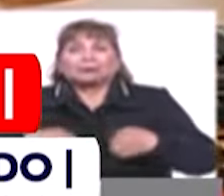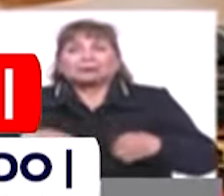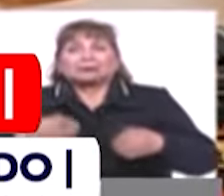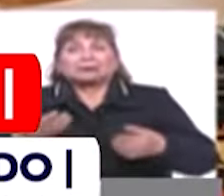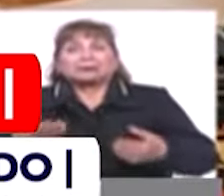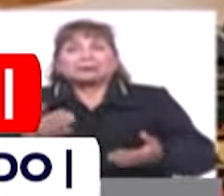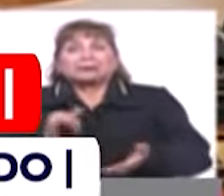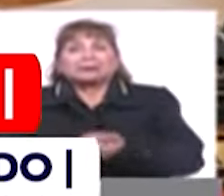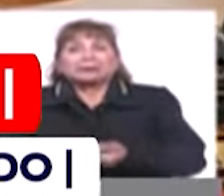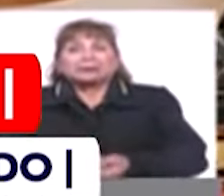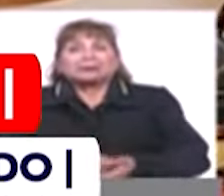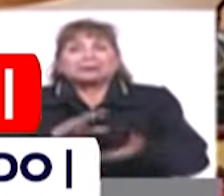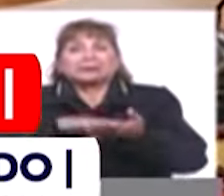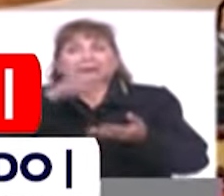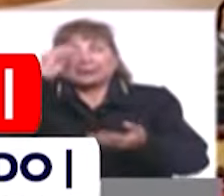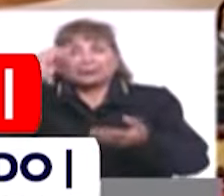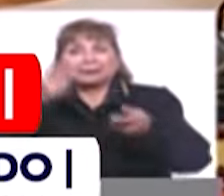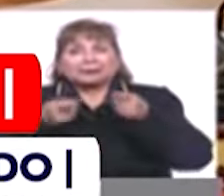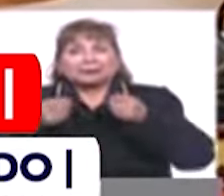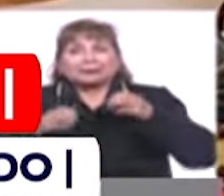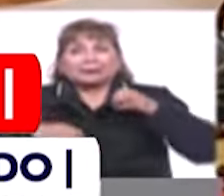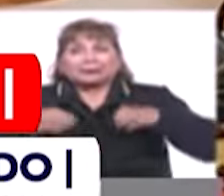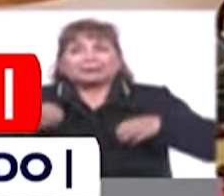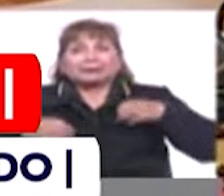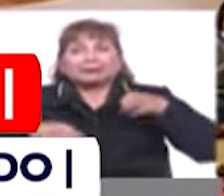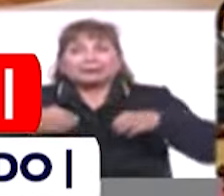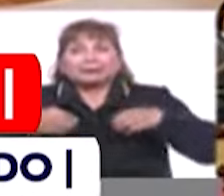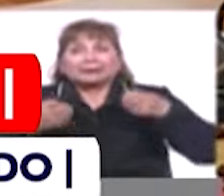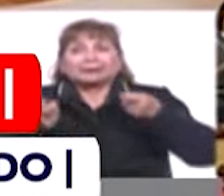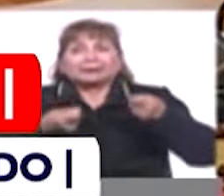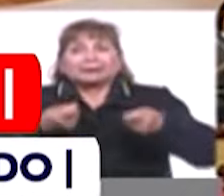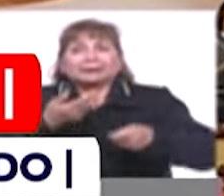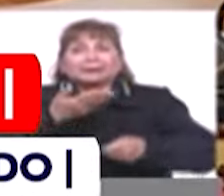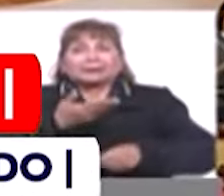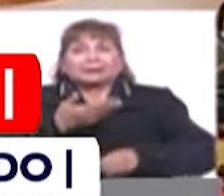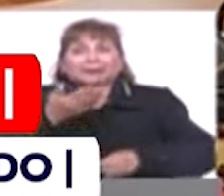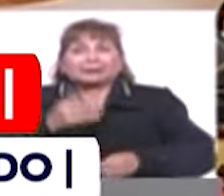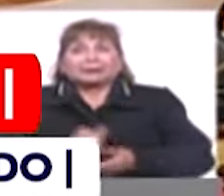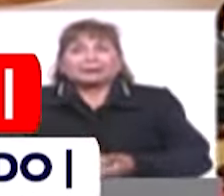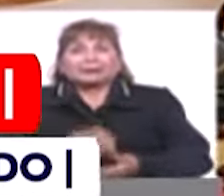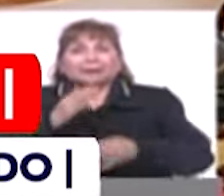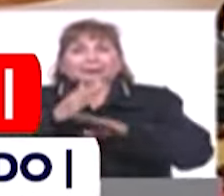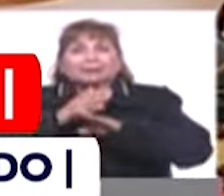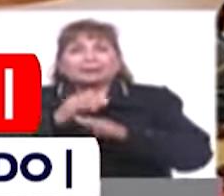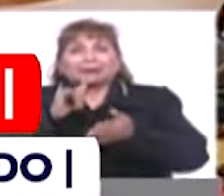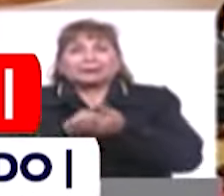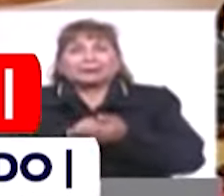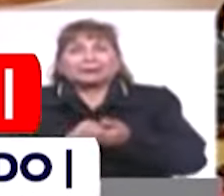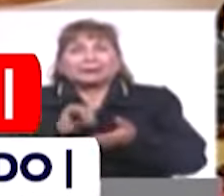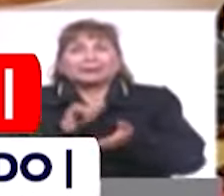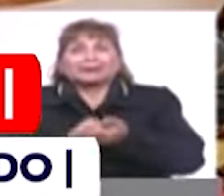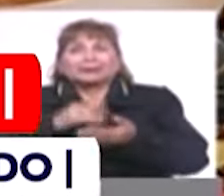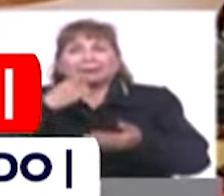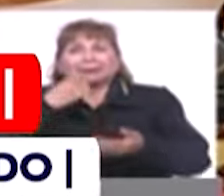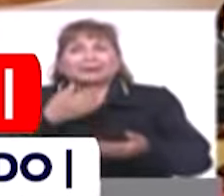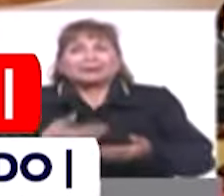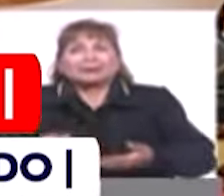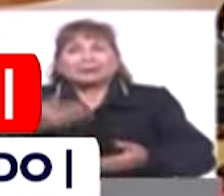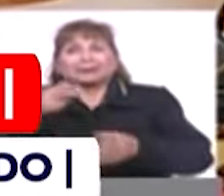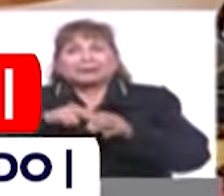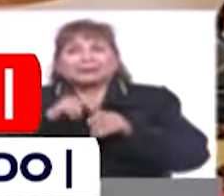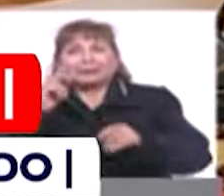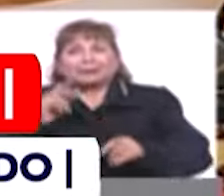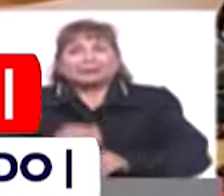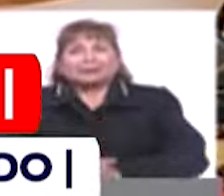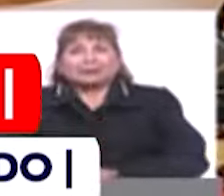emociones le pido por intermedio de usted presidente que retire la palabra si se ha sentido ofendido por las preguntas que